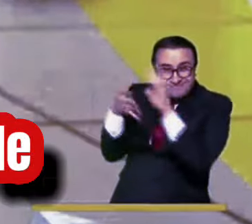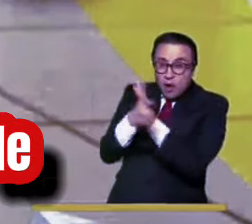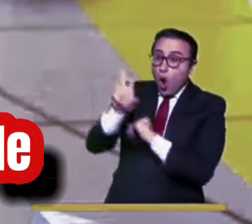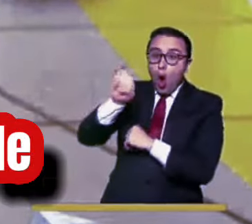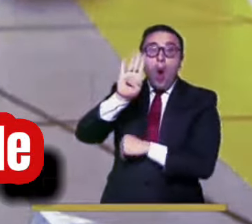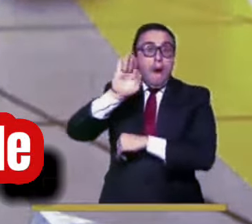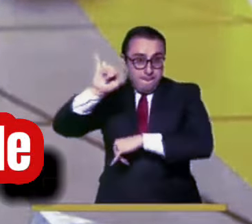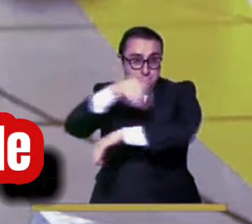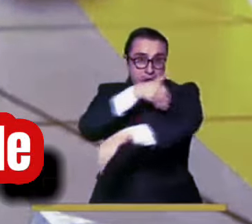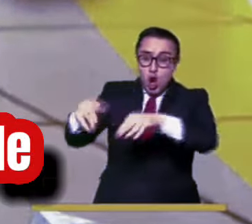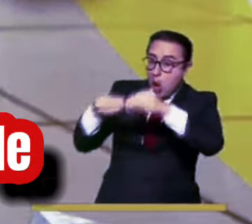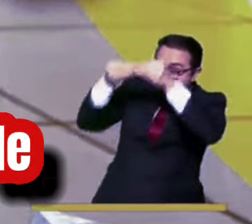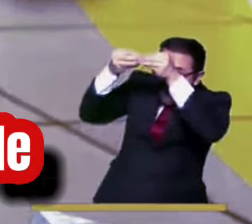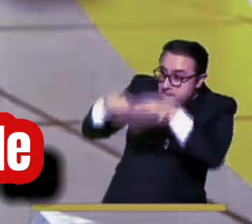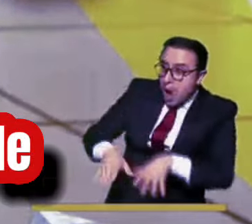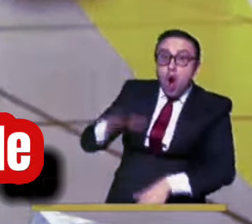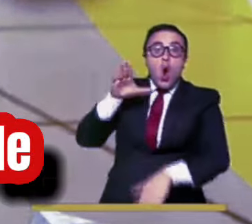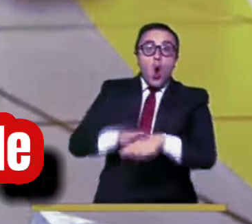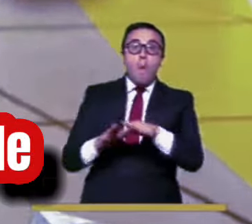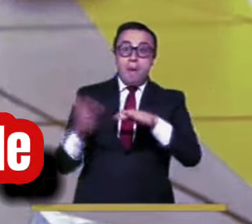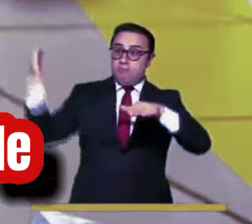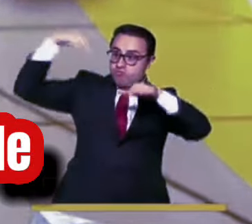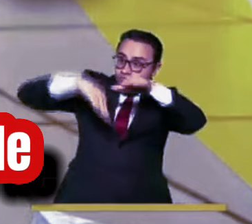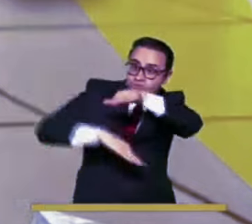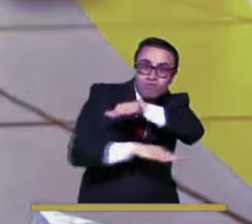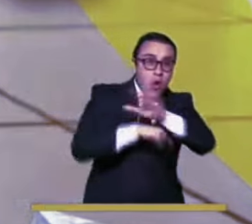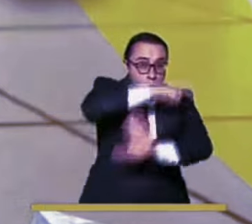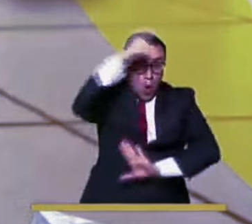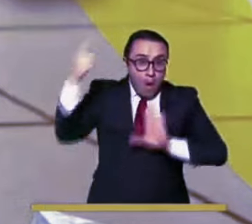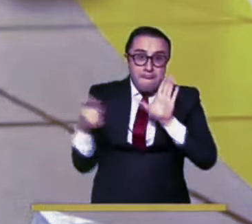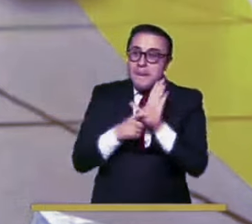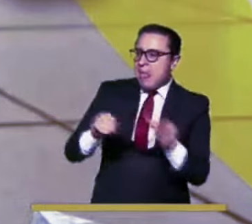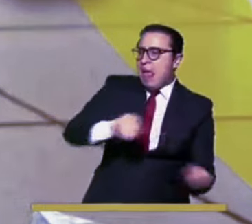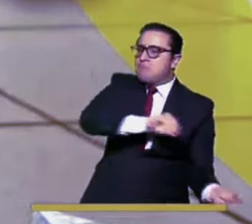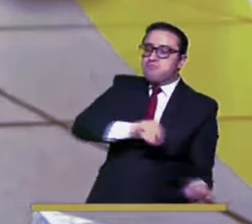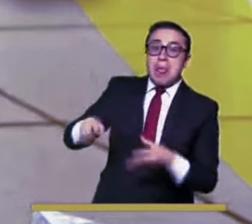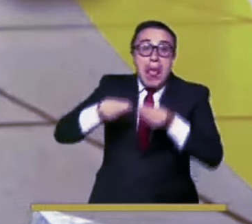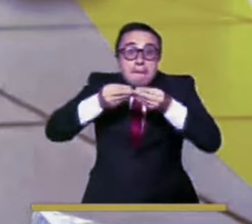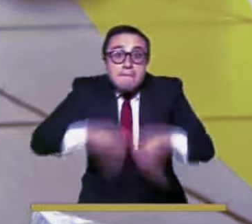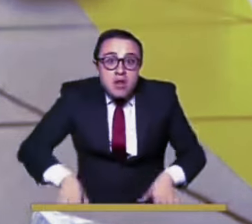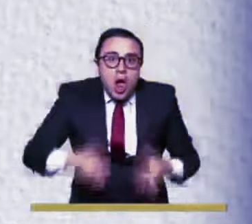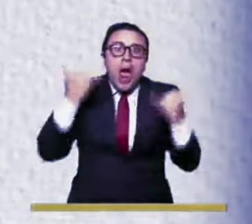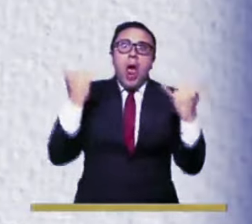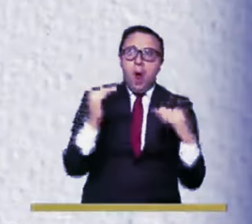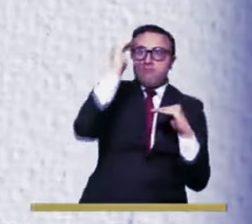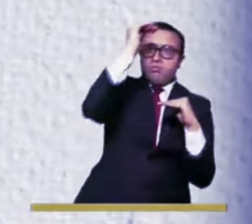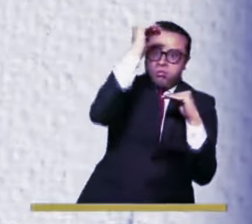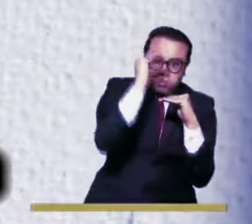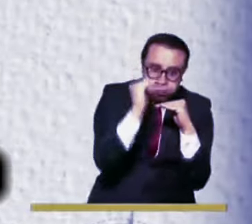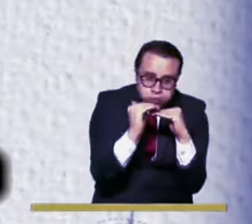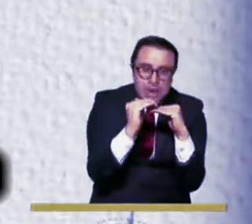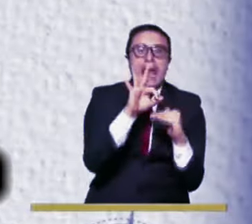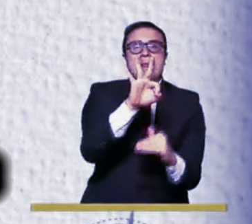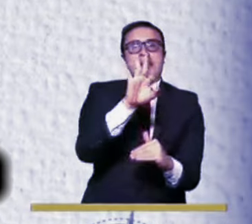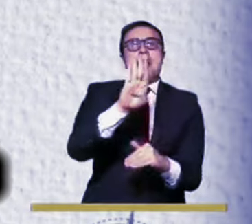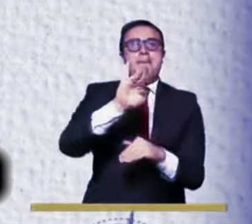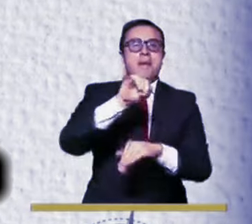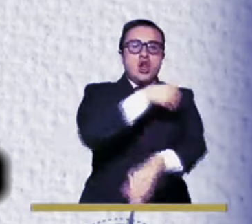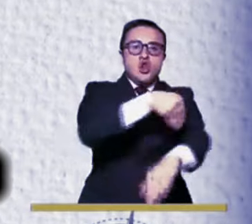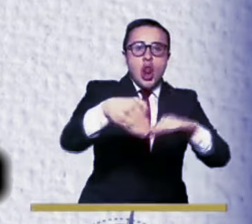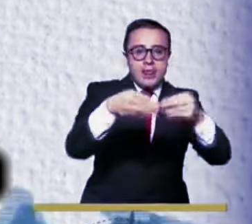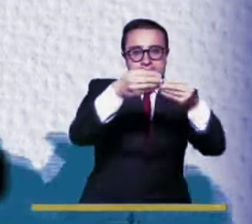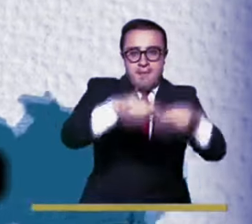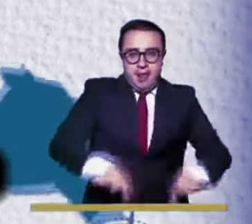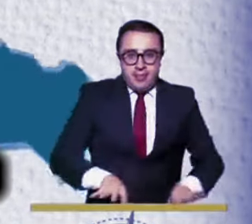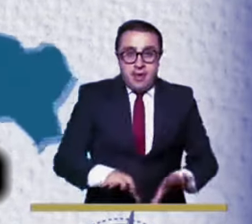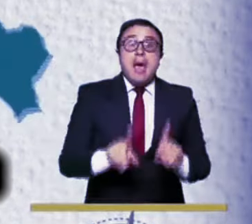provocada por suspender el proyecto de metro subterráneo a 3 billones de pérdidas. Si escogemos